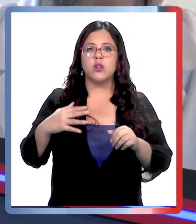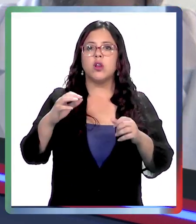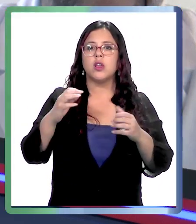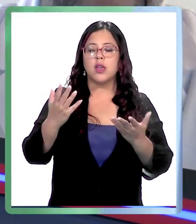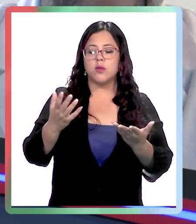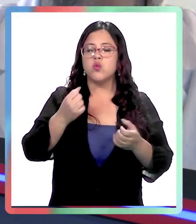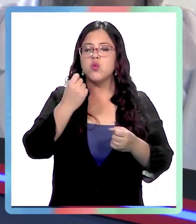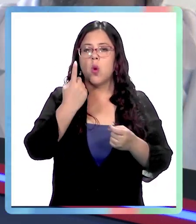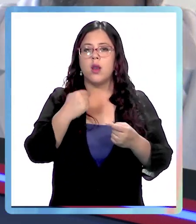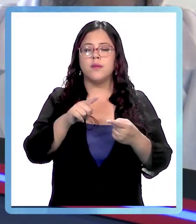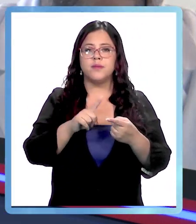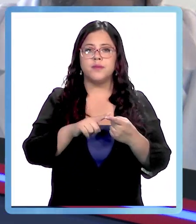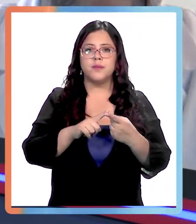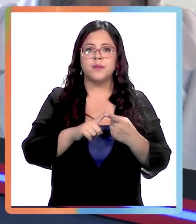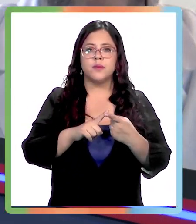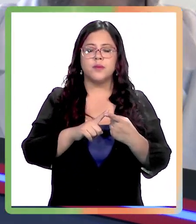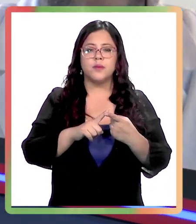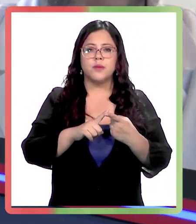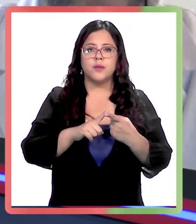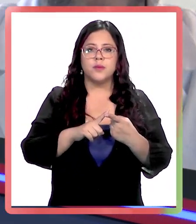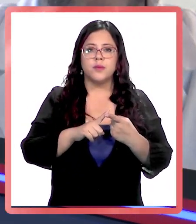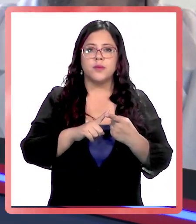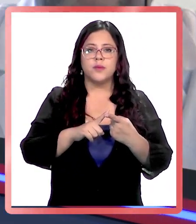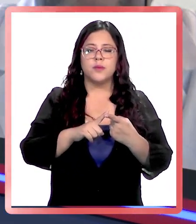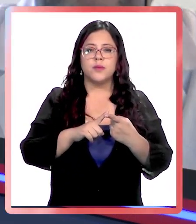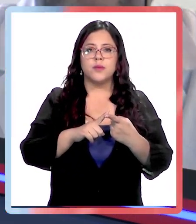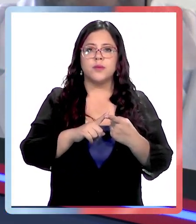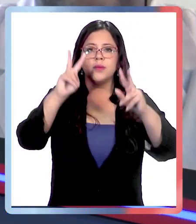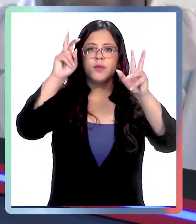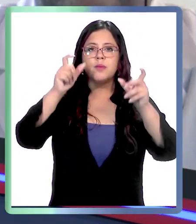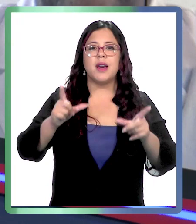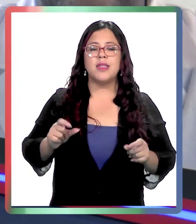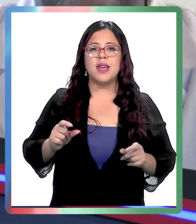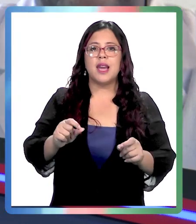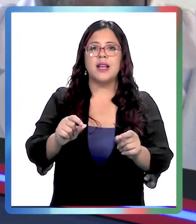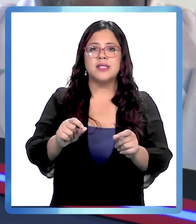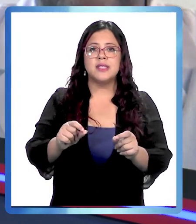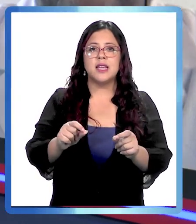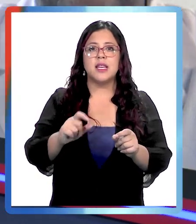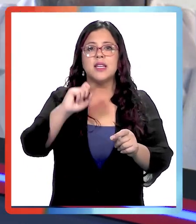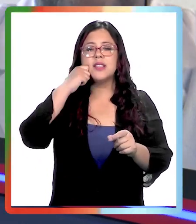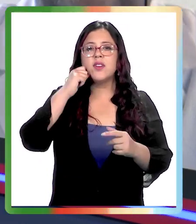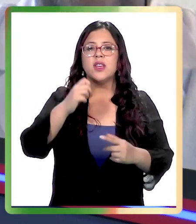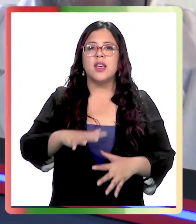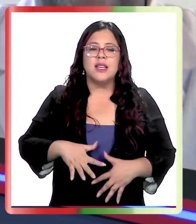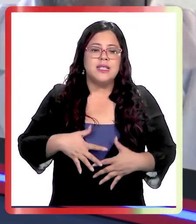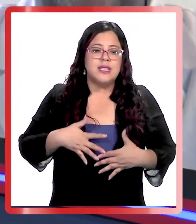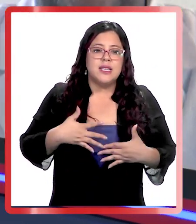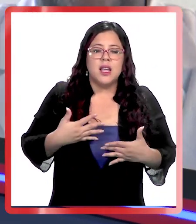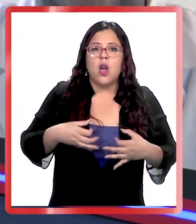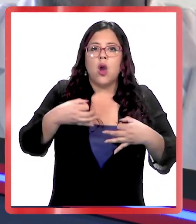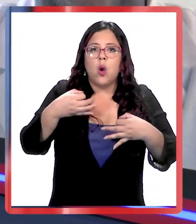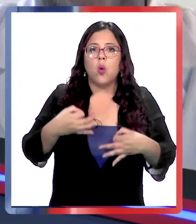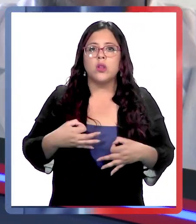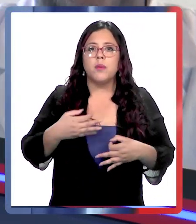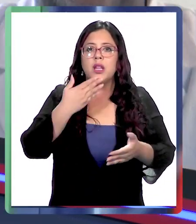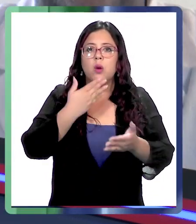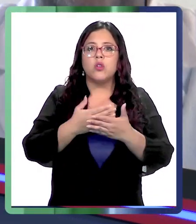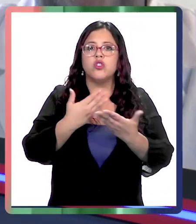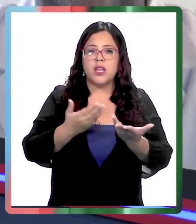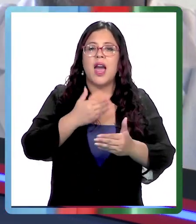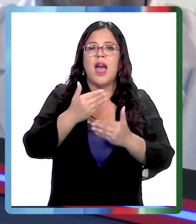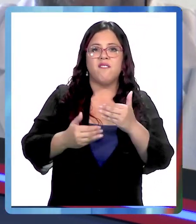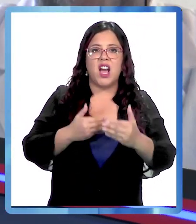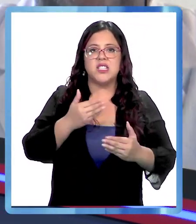no pueda tener conocimiento de que podría ser hereditario, ¿cuesta mucho diagnosticarlo? ¿Cuesta mucho